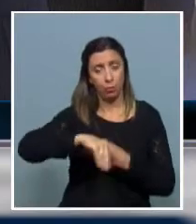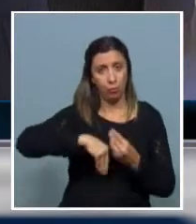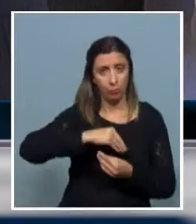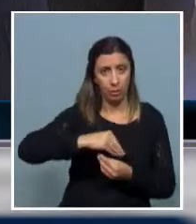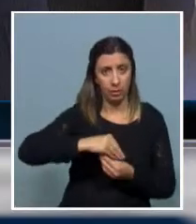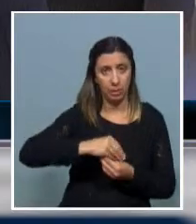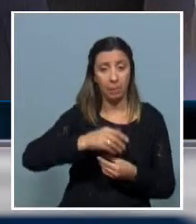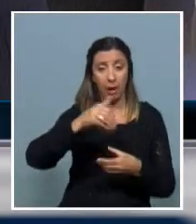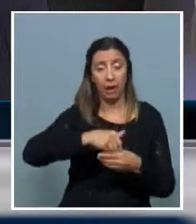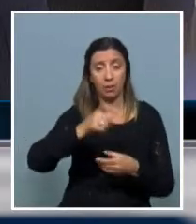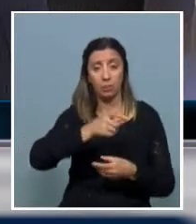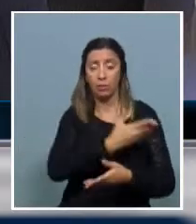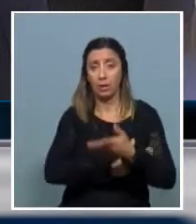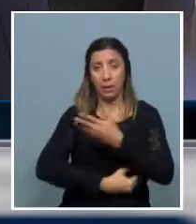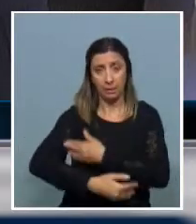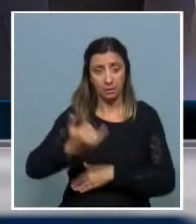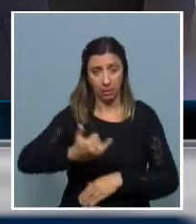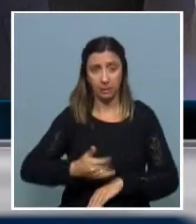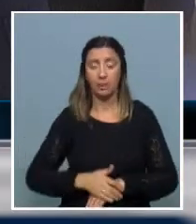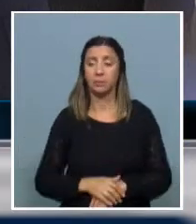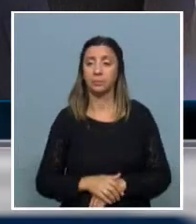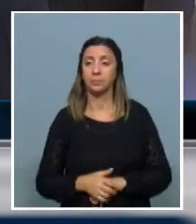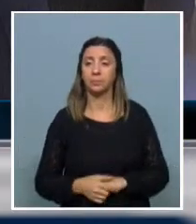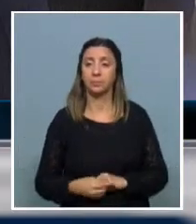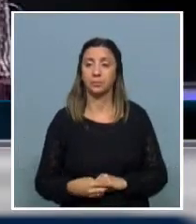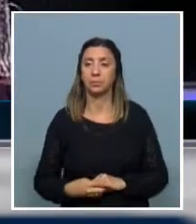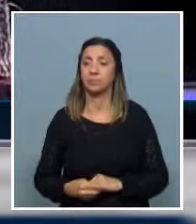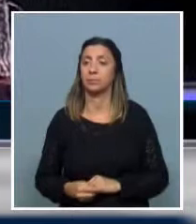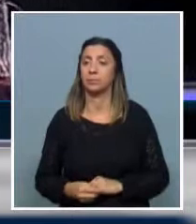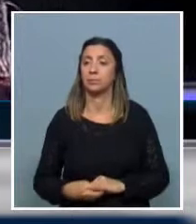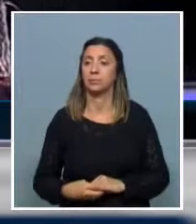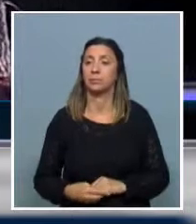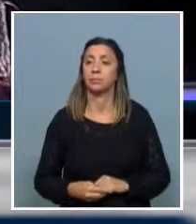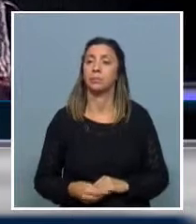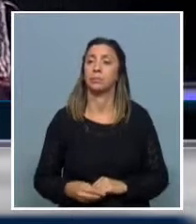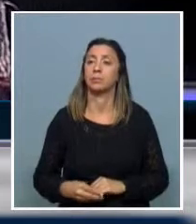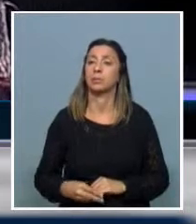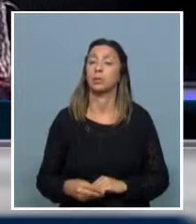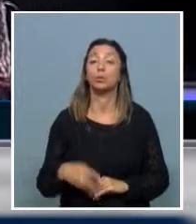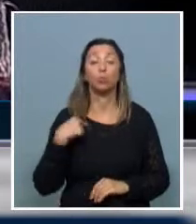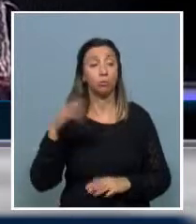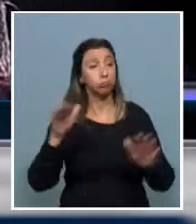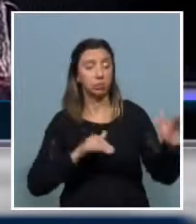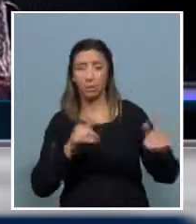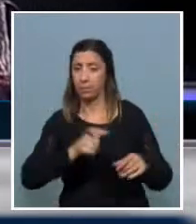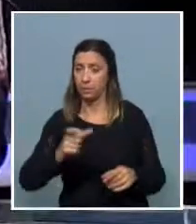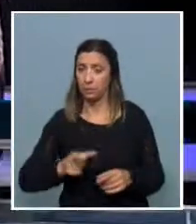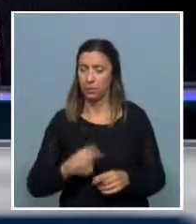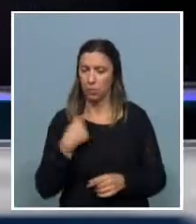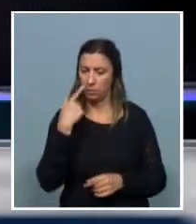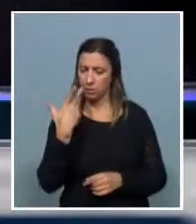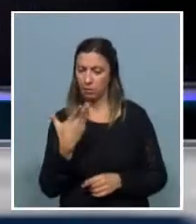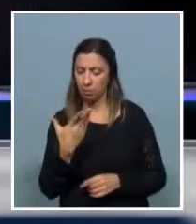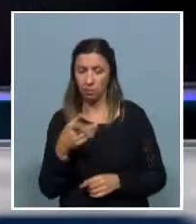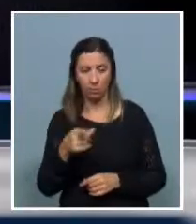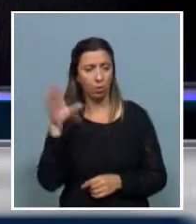con integrantes con capacidades diferentes. Uh-huh. Ya contesto bien la pregunta. Cuando yo los convoqué, me llamó la atención,